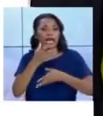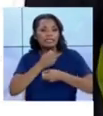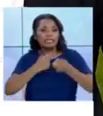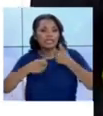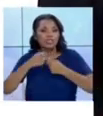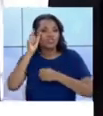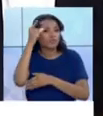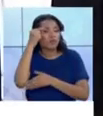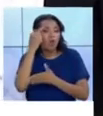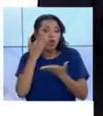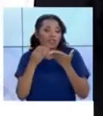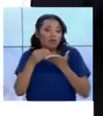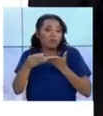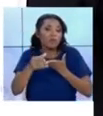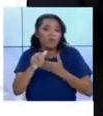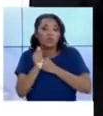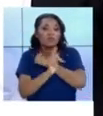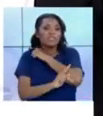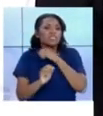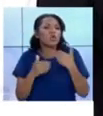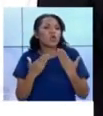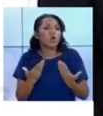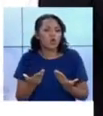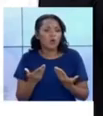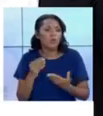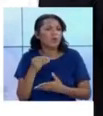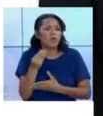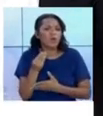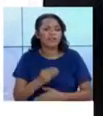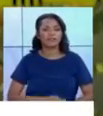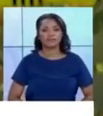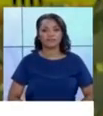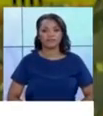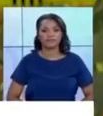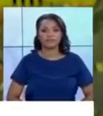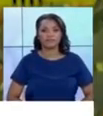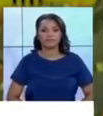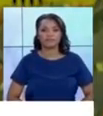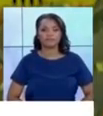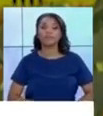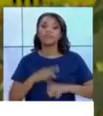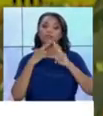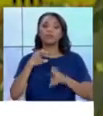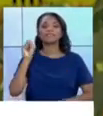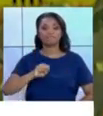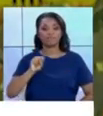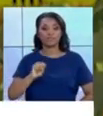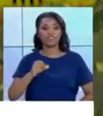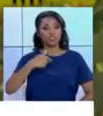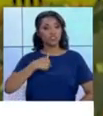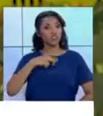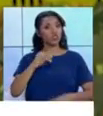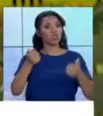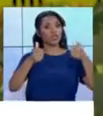insumos directamente en el extranjero usted haría eso y cuándo lo haría si estuviese si es presidente de la república sí habiendo dicho que yo no estoy de